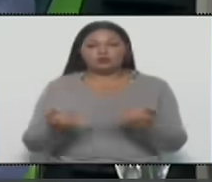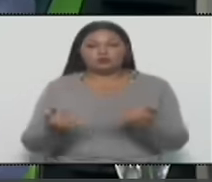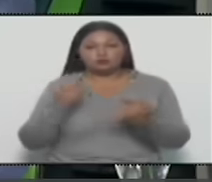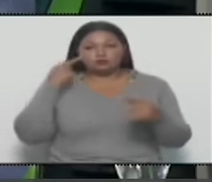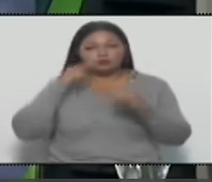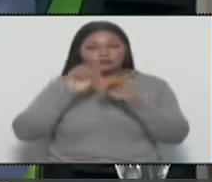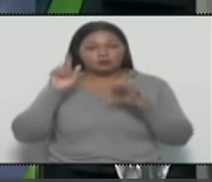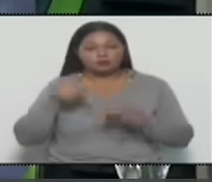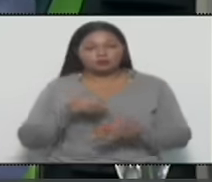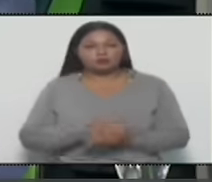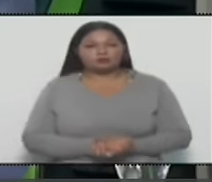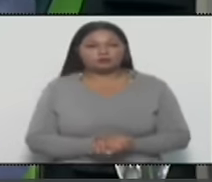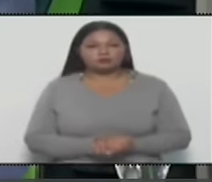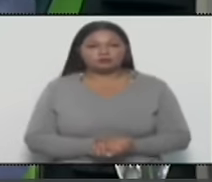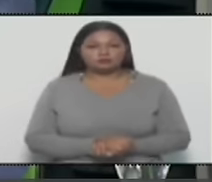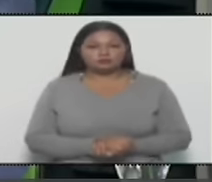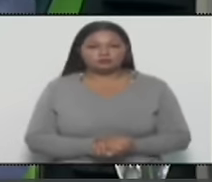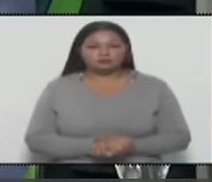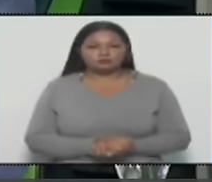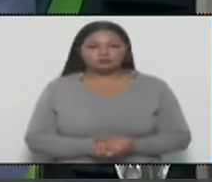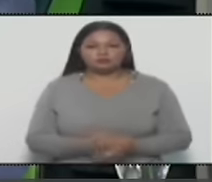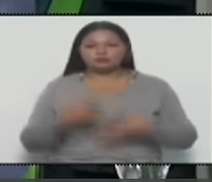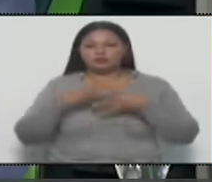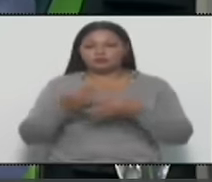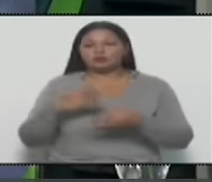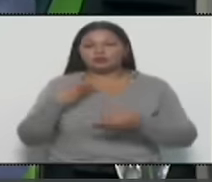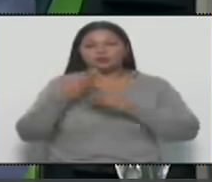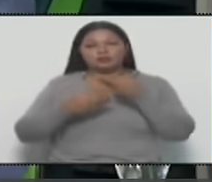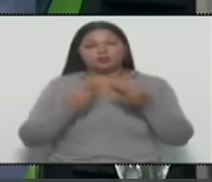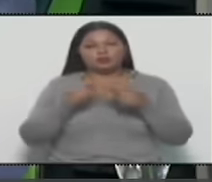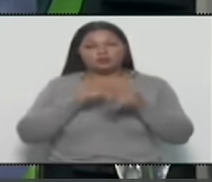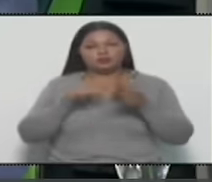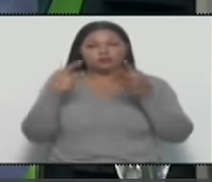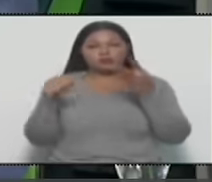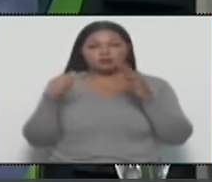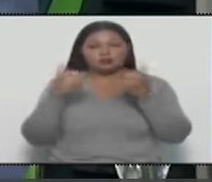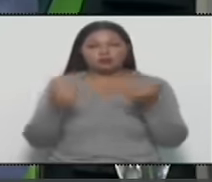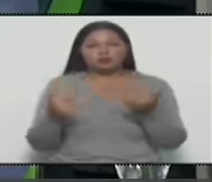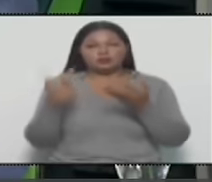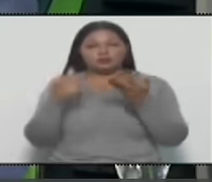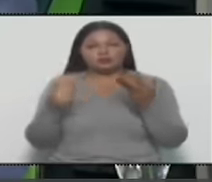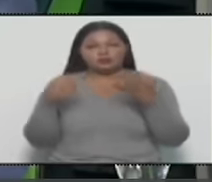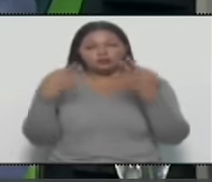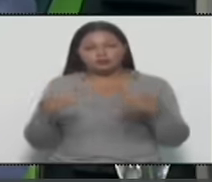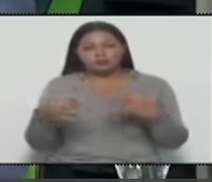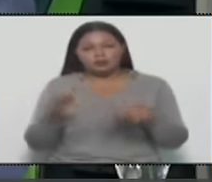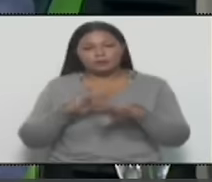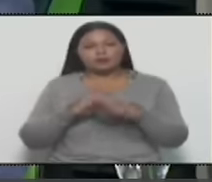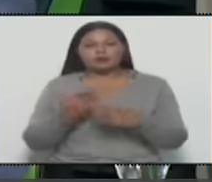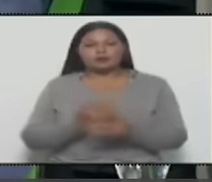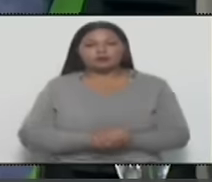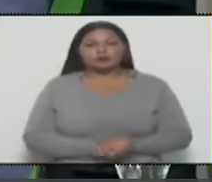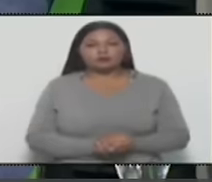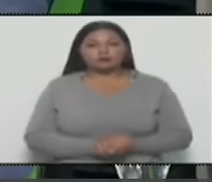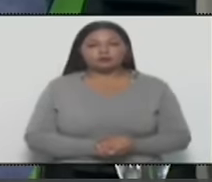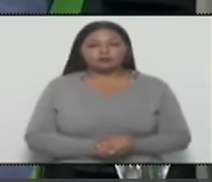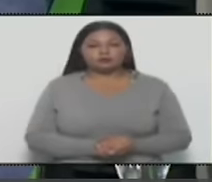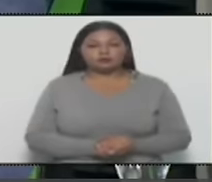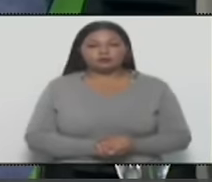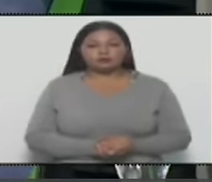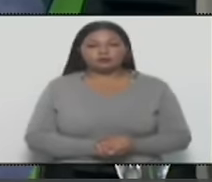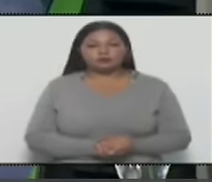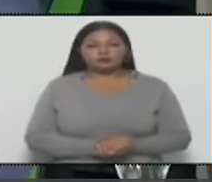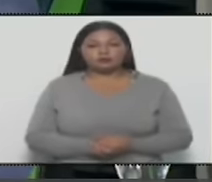es el interés que puede haber por los minerales, por nuestros recursos naturales. ¿Por qué? Les doy un ejemplo.